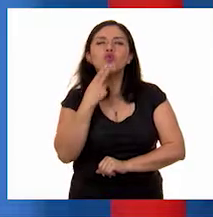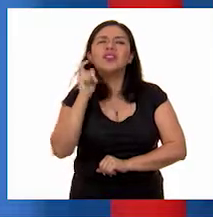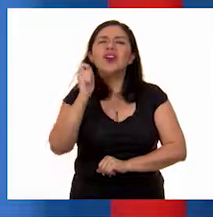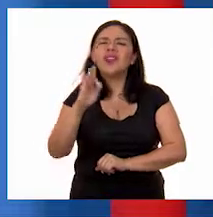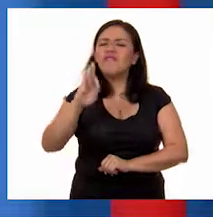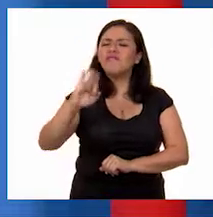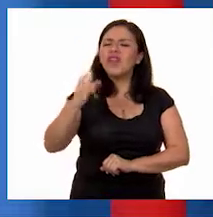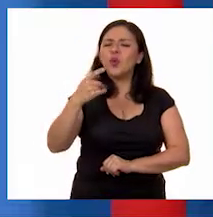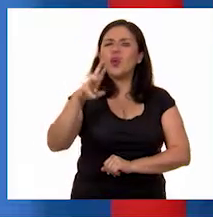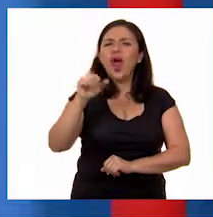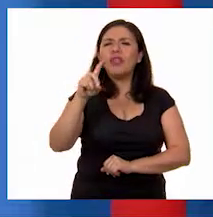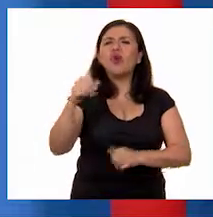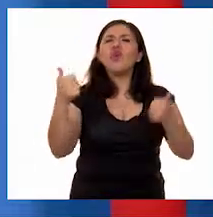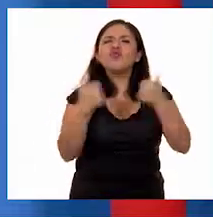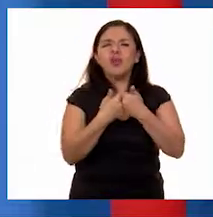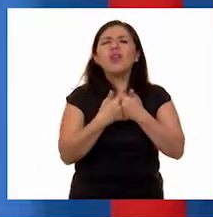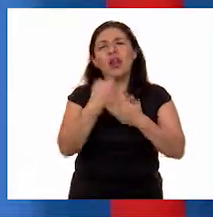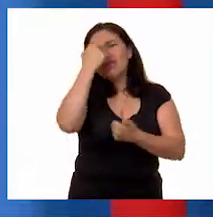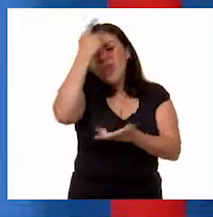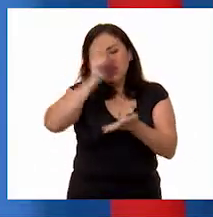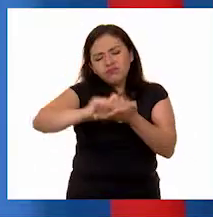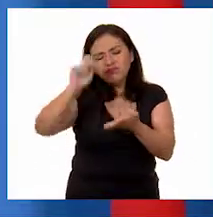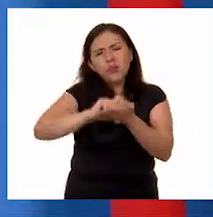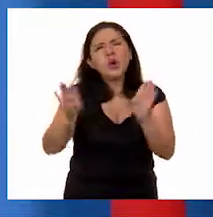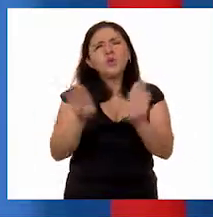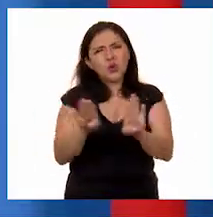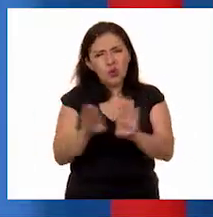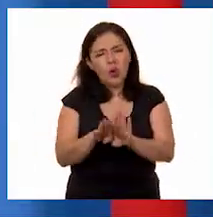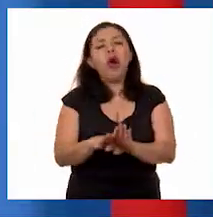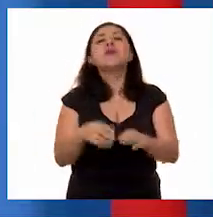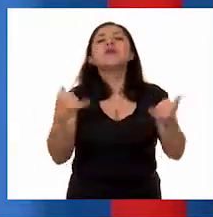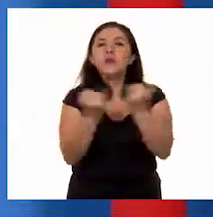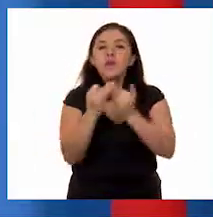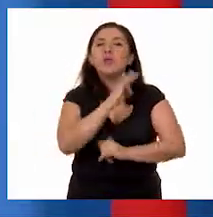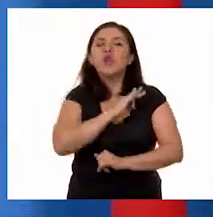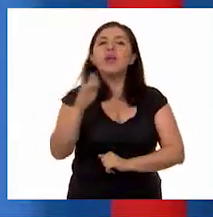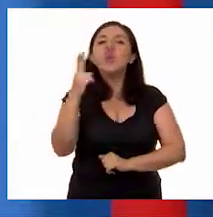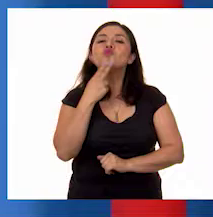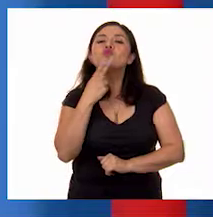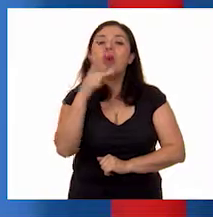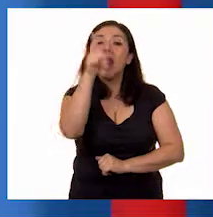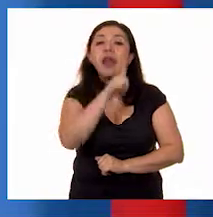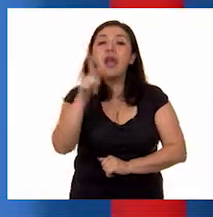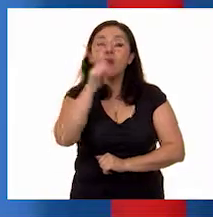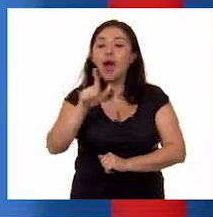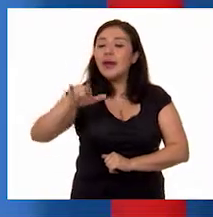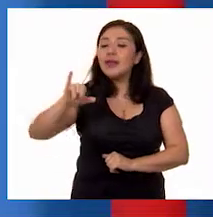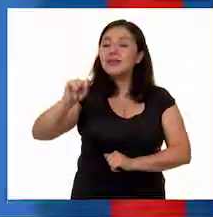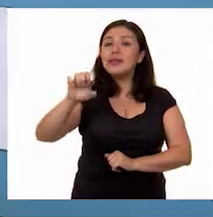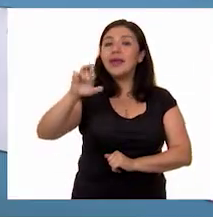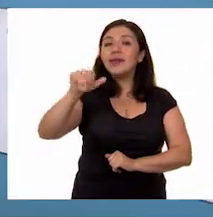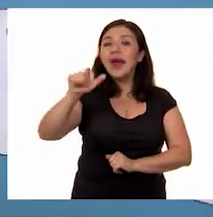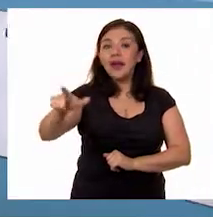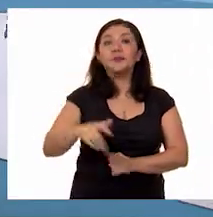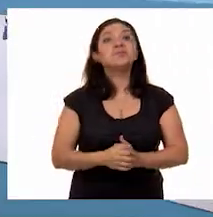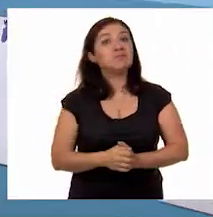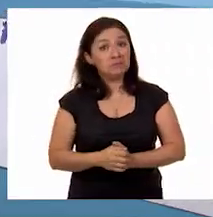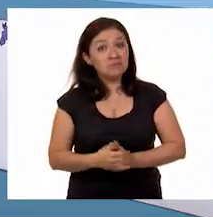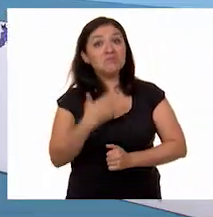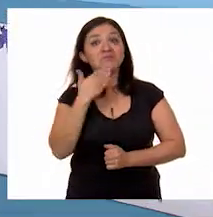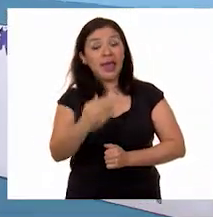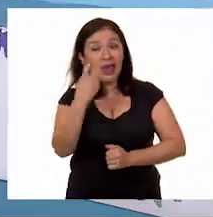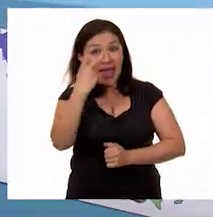a través de figuras retóricas o literarias, también suele utilizarse el lenguaje literal. Muy bien, María. En